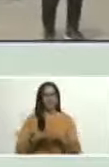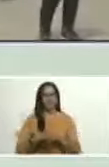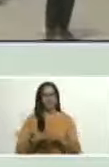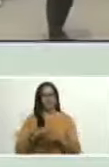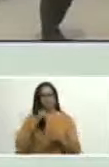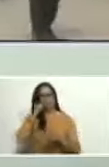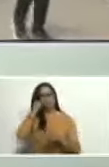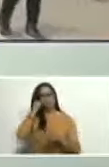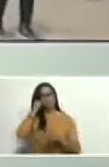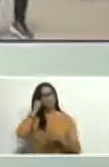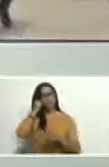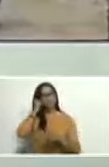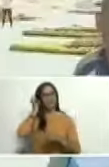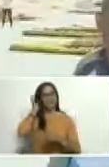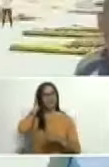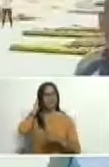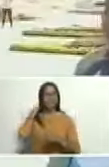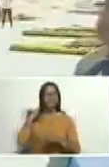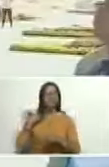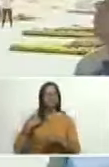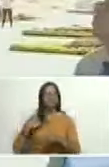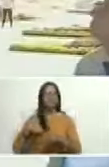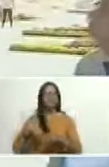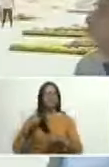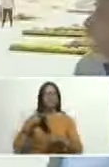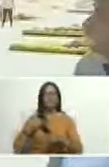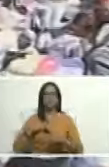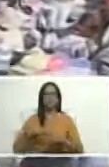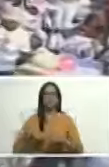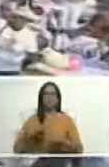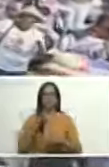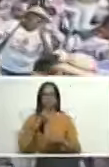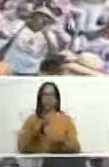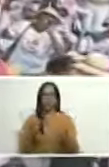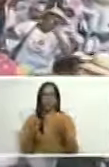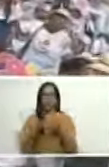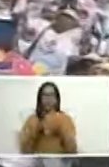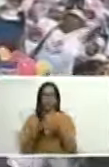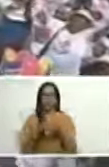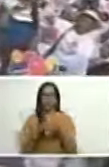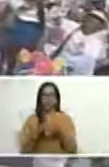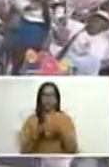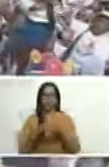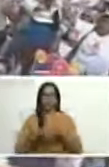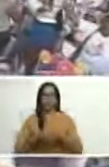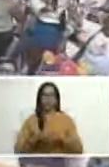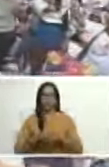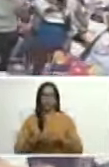Bueno, compañera.